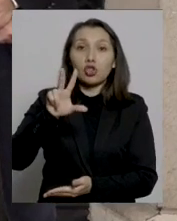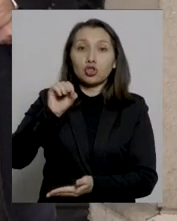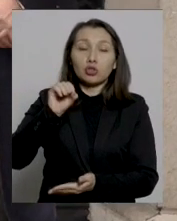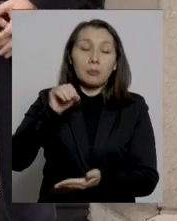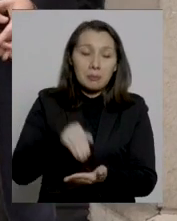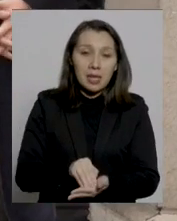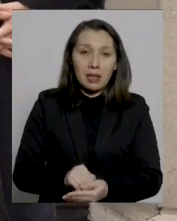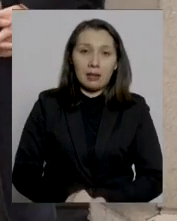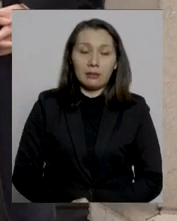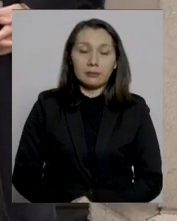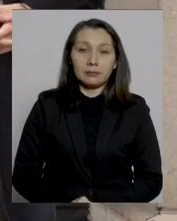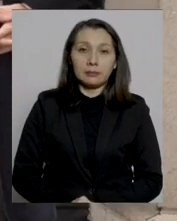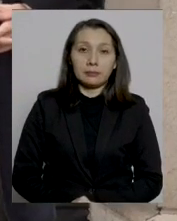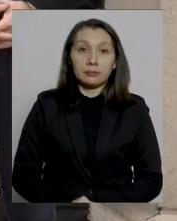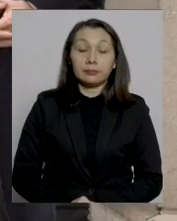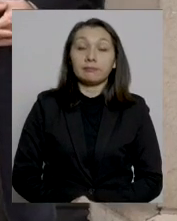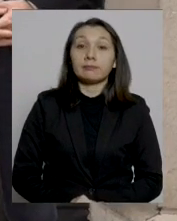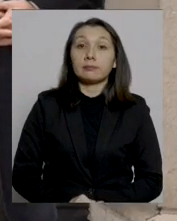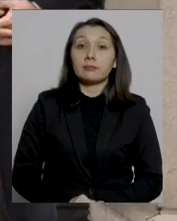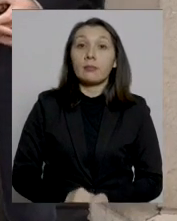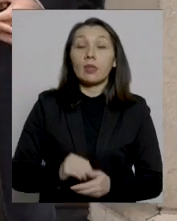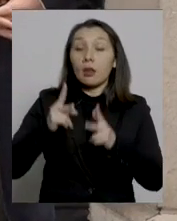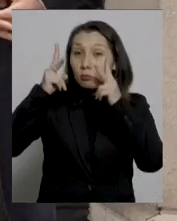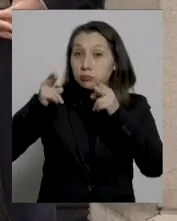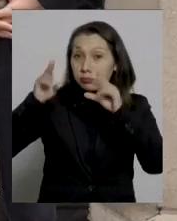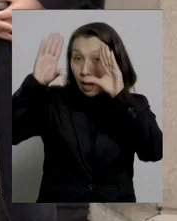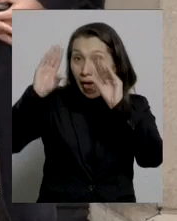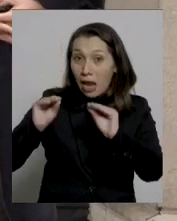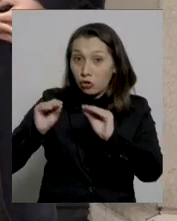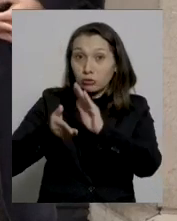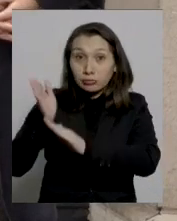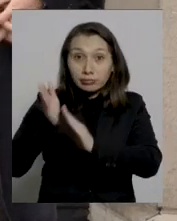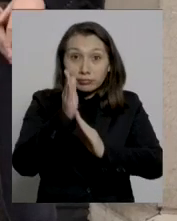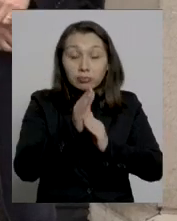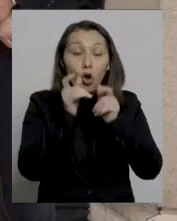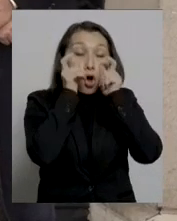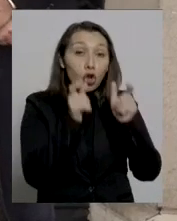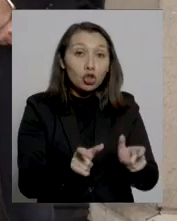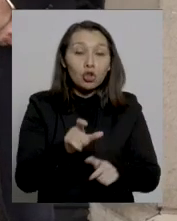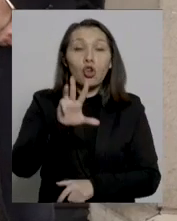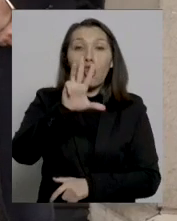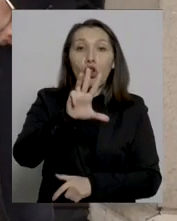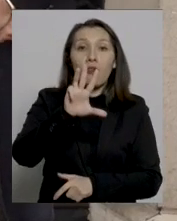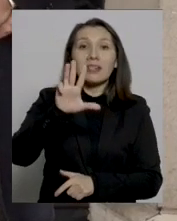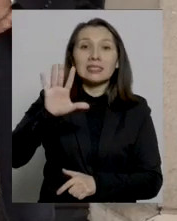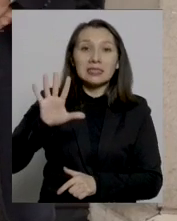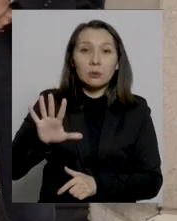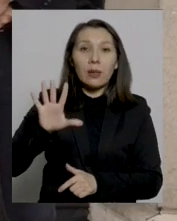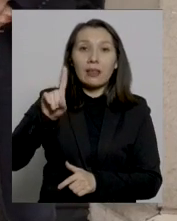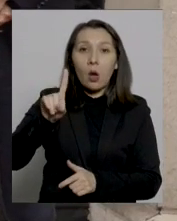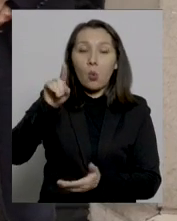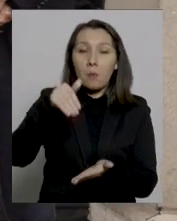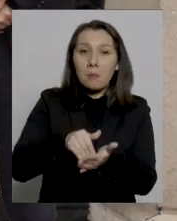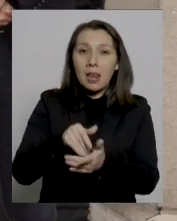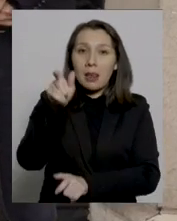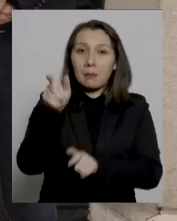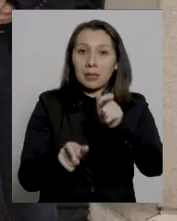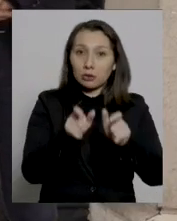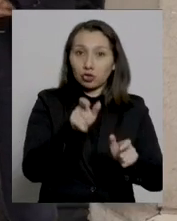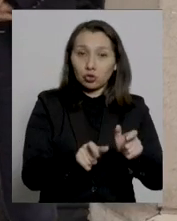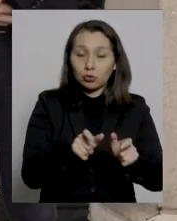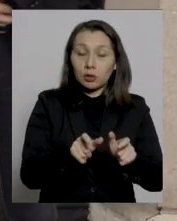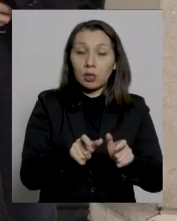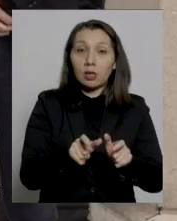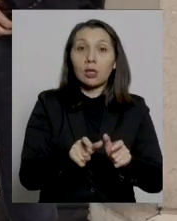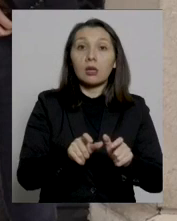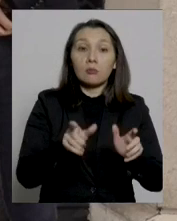4.708.000. En el caso del toque de queda, se controlaron 951.000 personas,